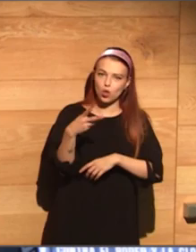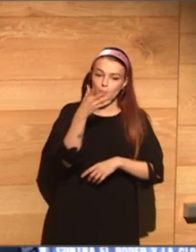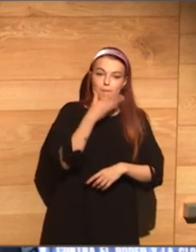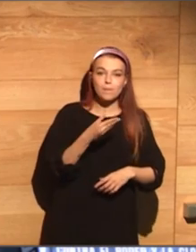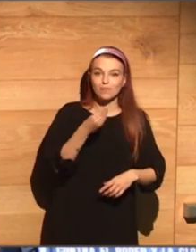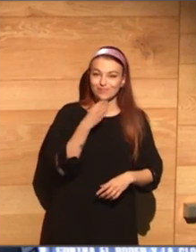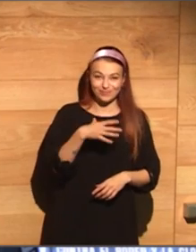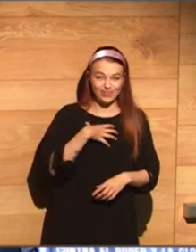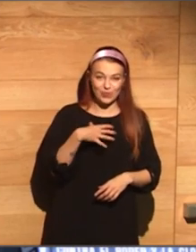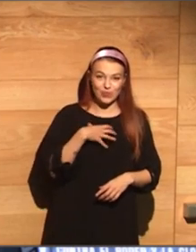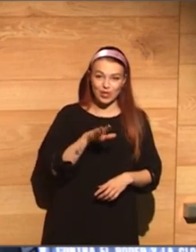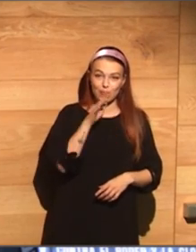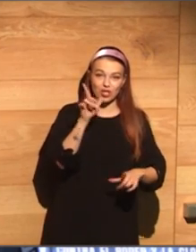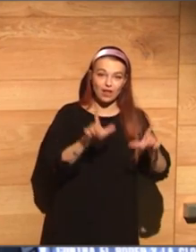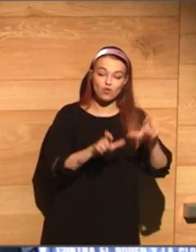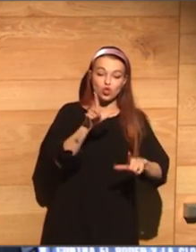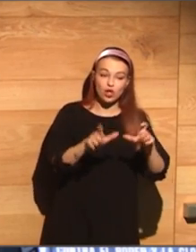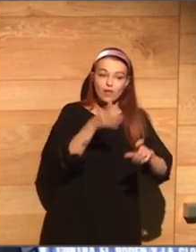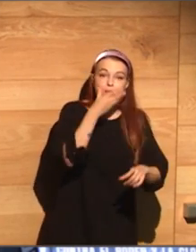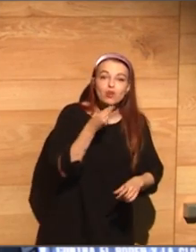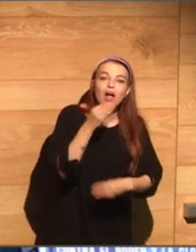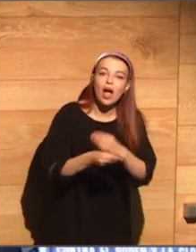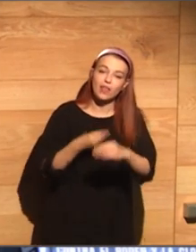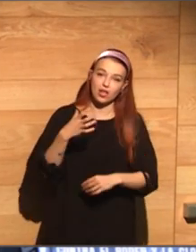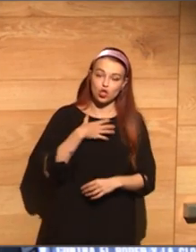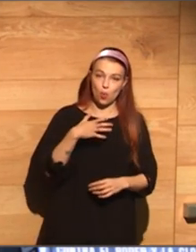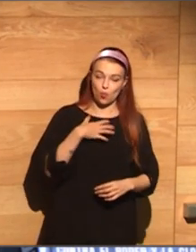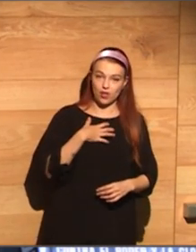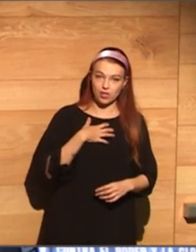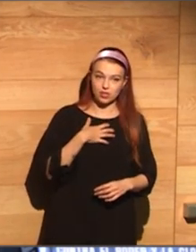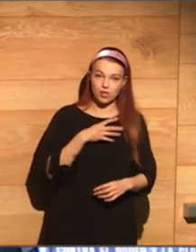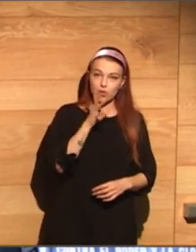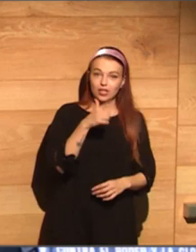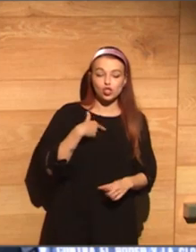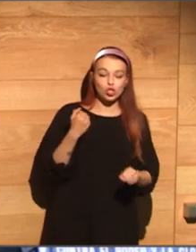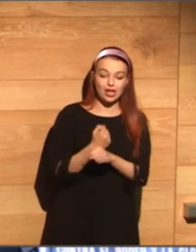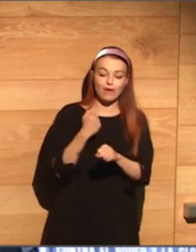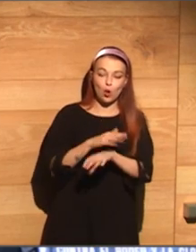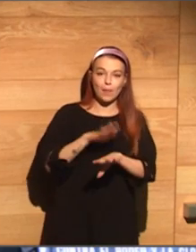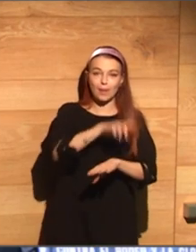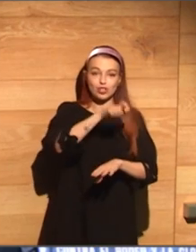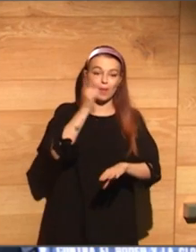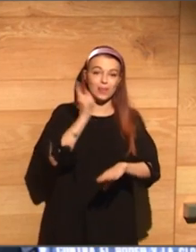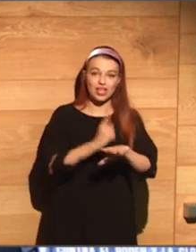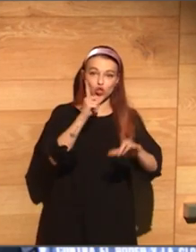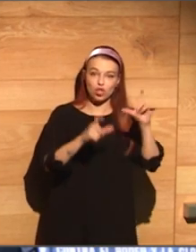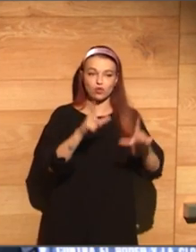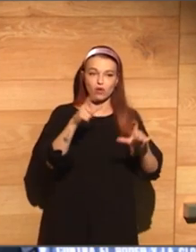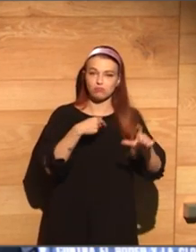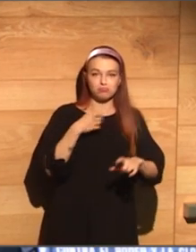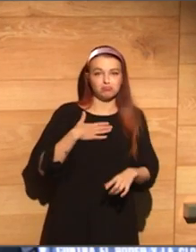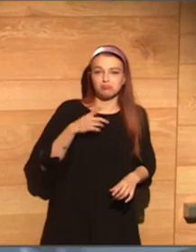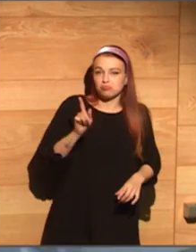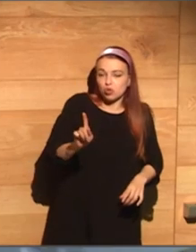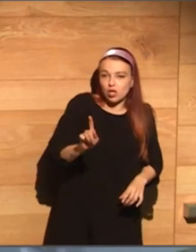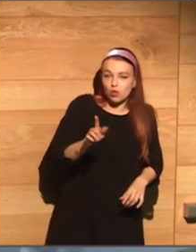porque no puedes hacer una fotografía favorecedora. No estás trabajando a favor del director de fotografía. Estás convirtiendo al director de fotografía en